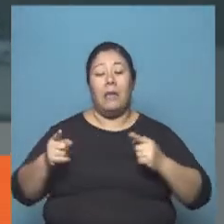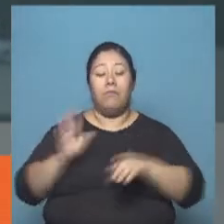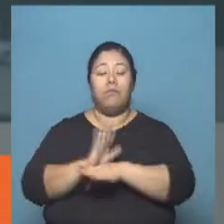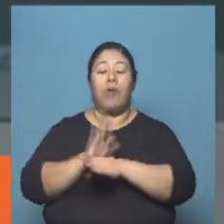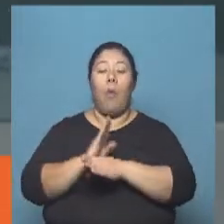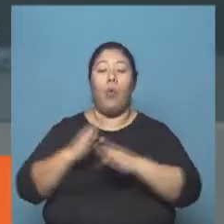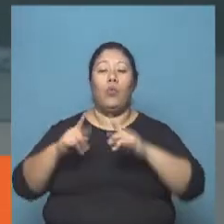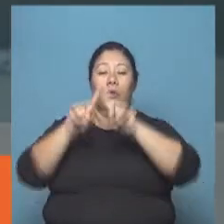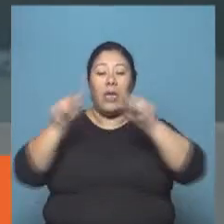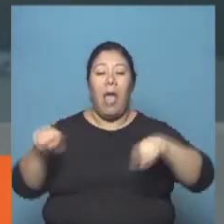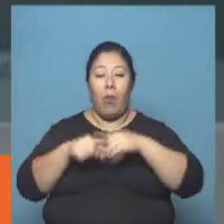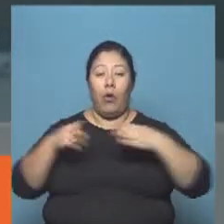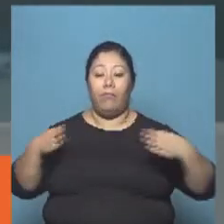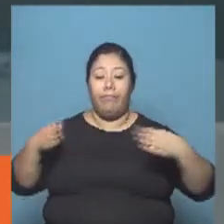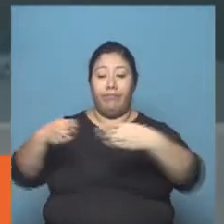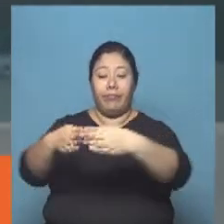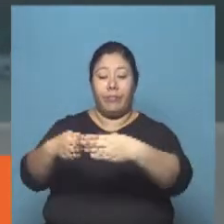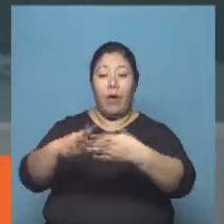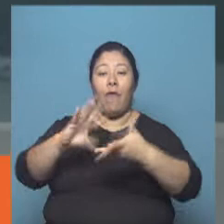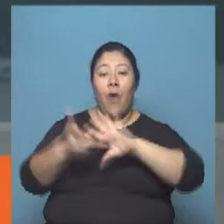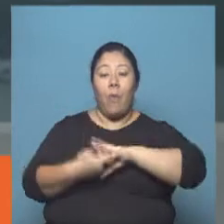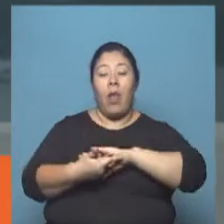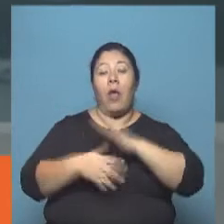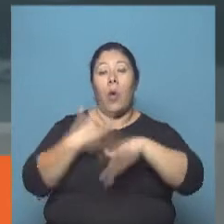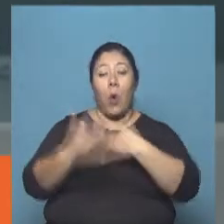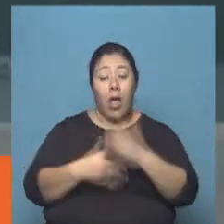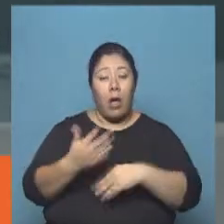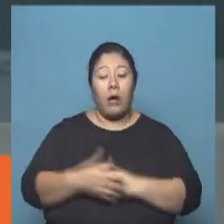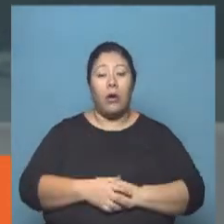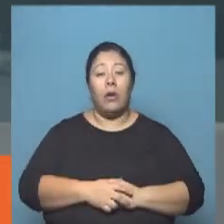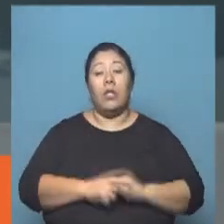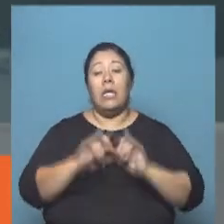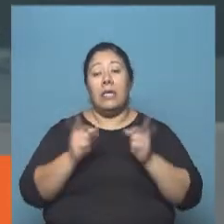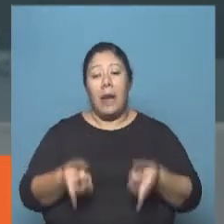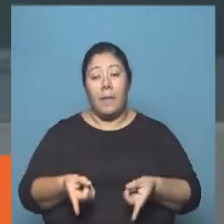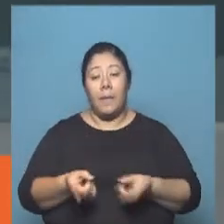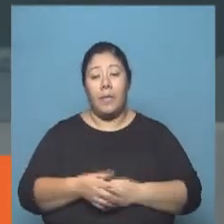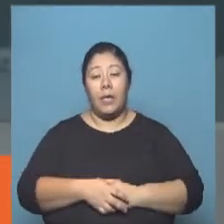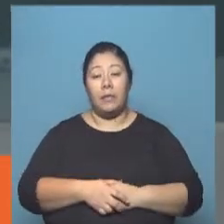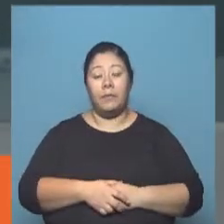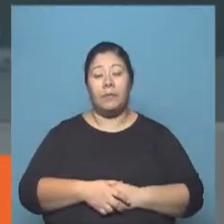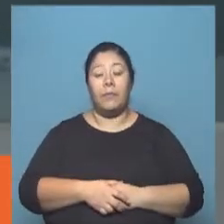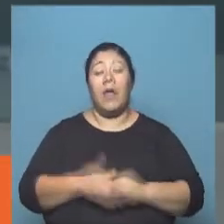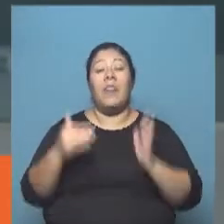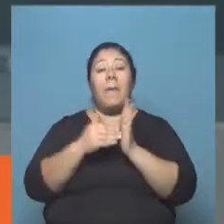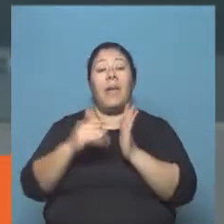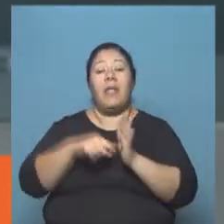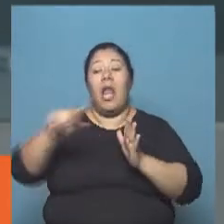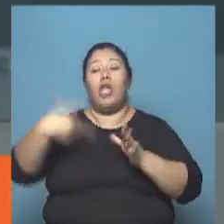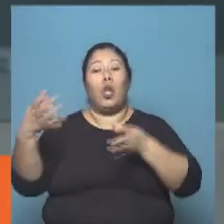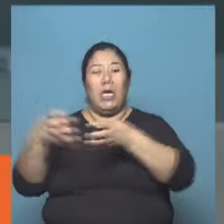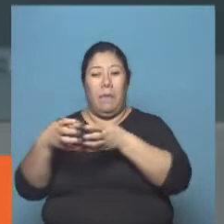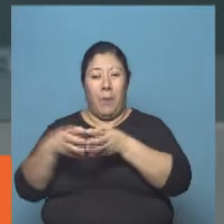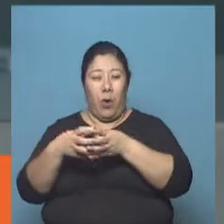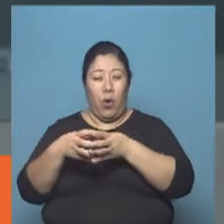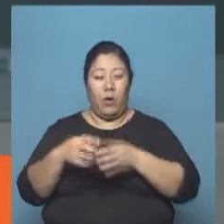Leo cuando entre a jugar, sino también, como decíamos antes, por lo que pueda proponer el rival. Gerardo, Agustín